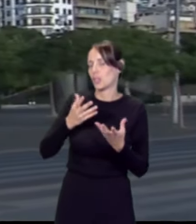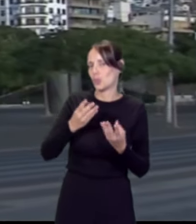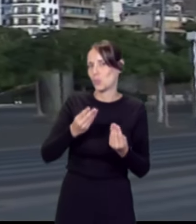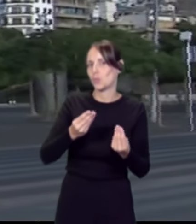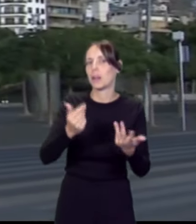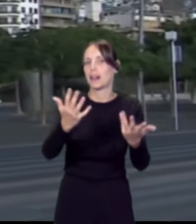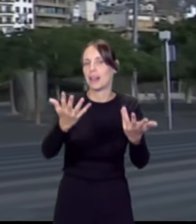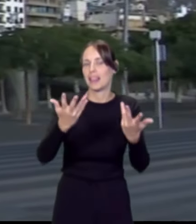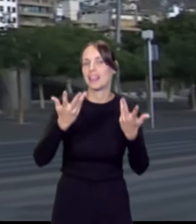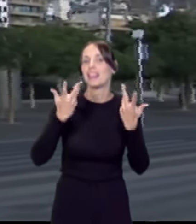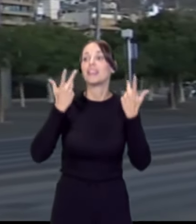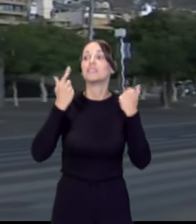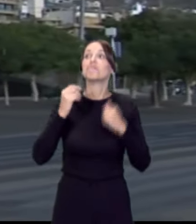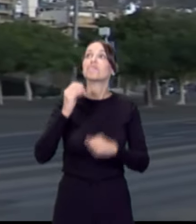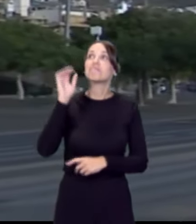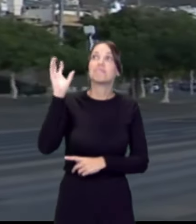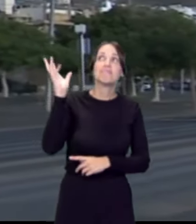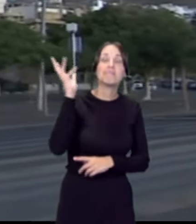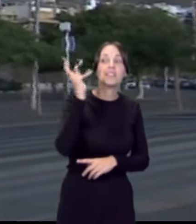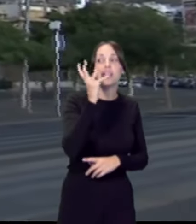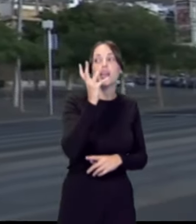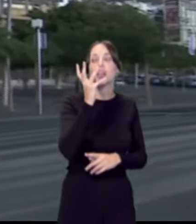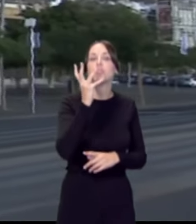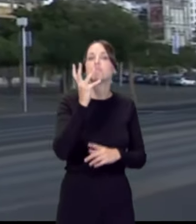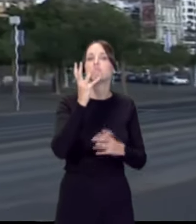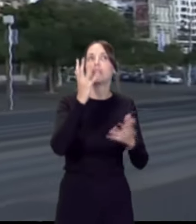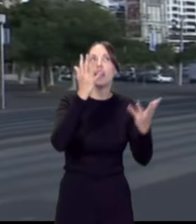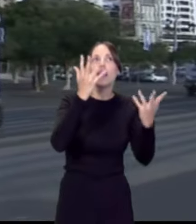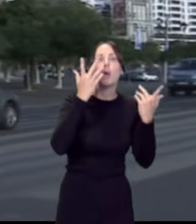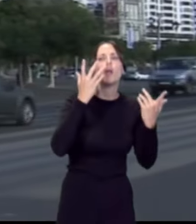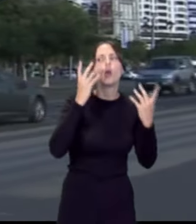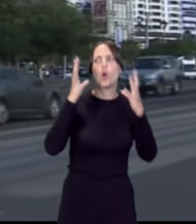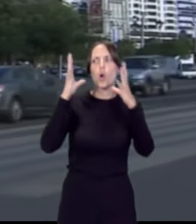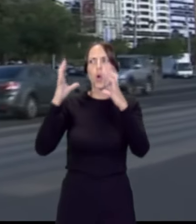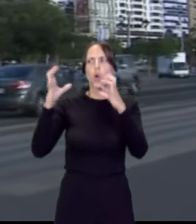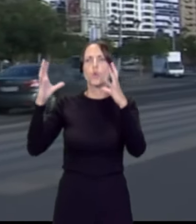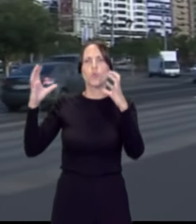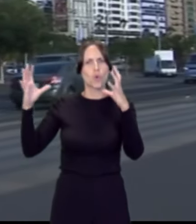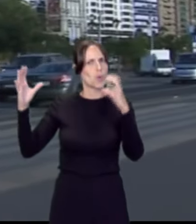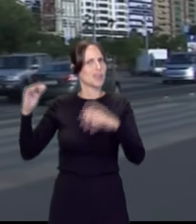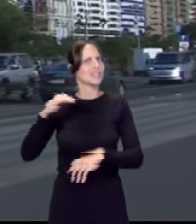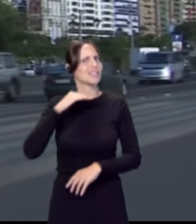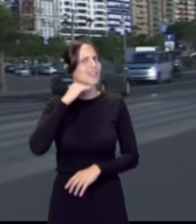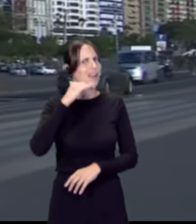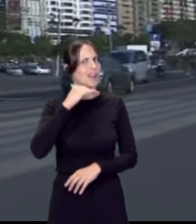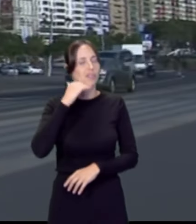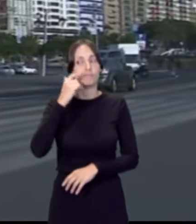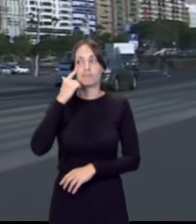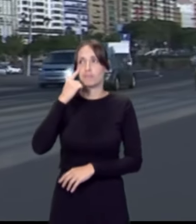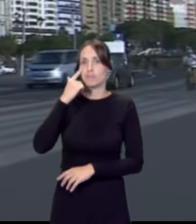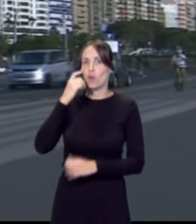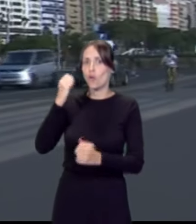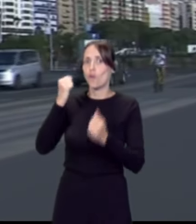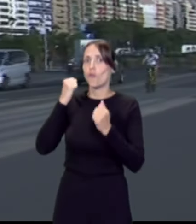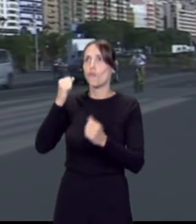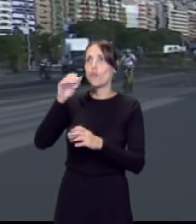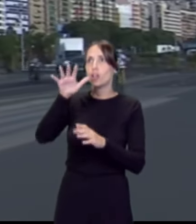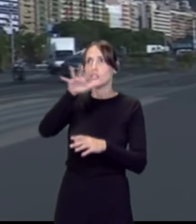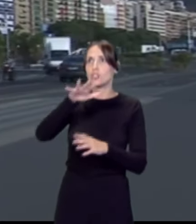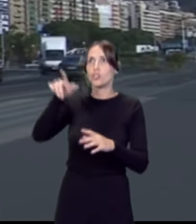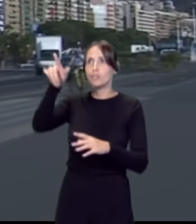el ambiente. El cielo está despejado pero con algunas nubes, esas nubes con más intensidad que se ven en la zona